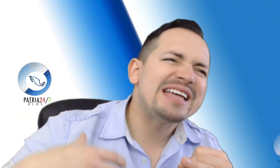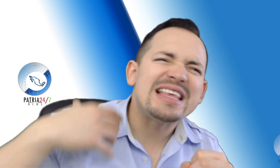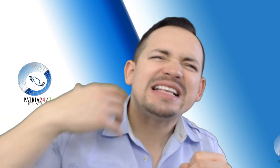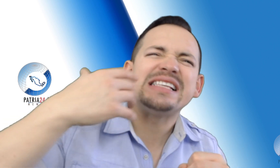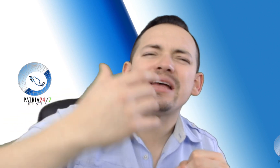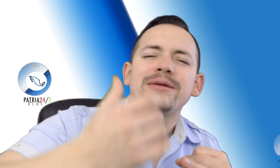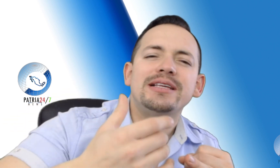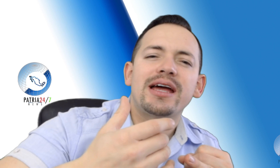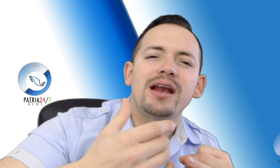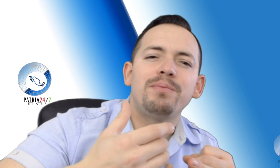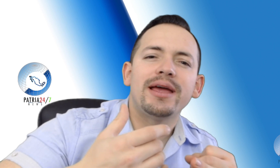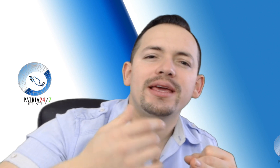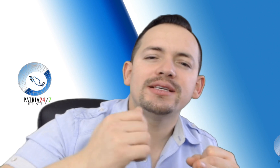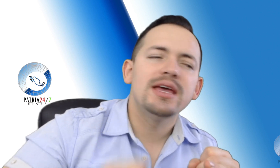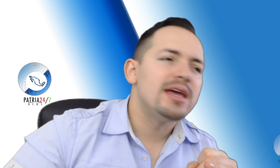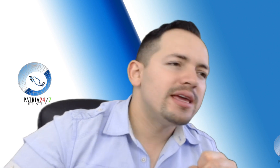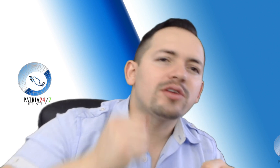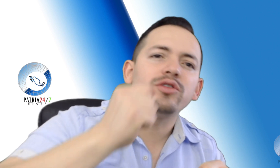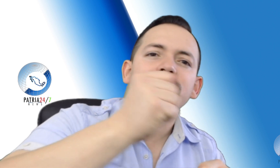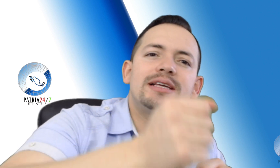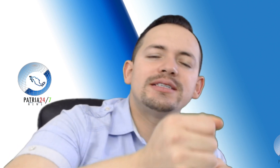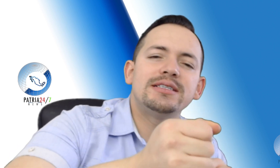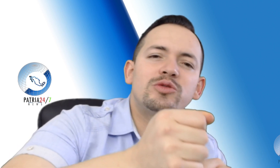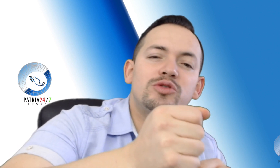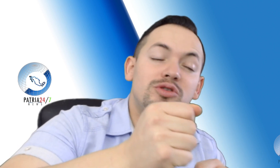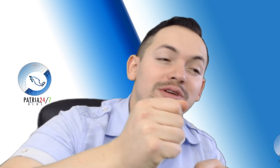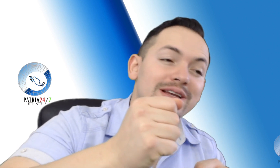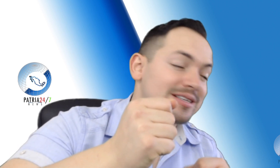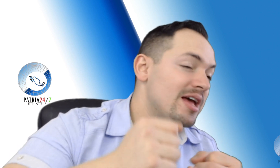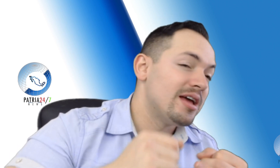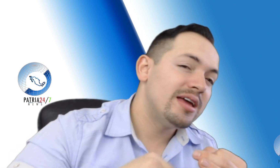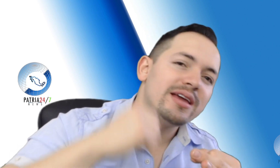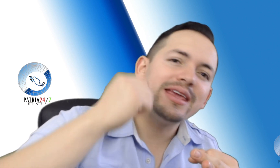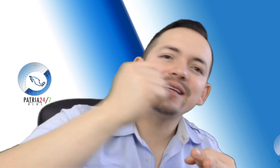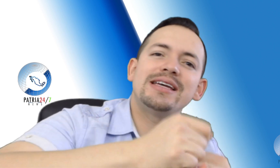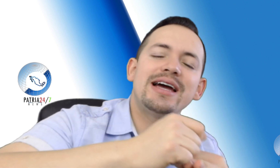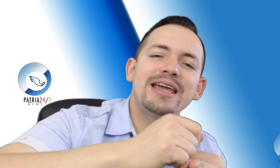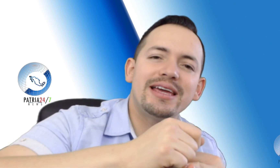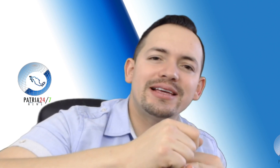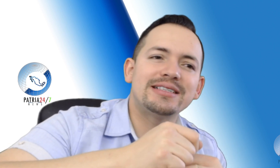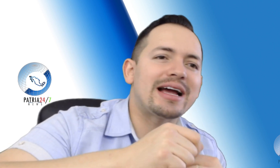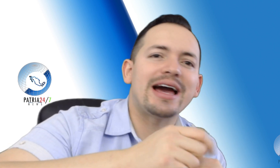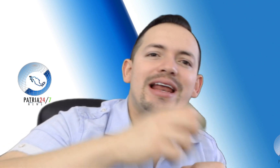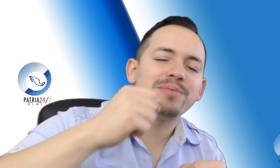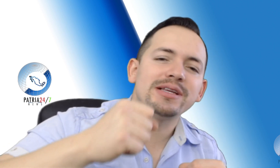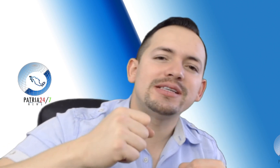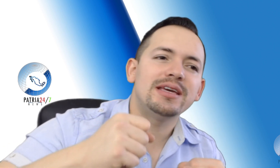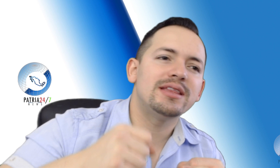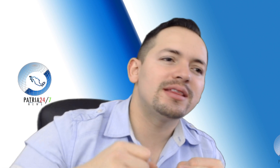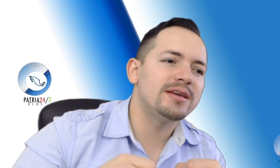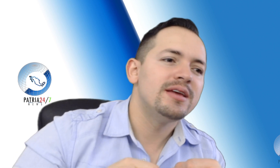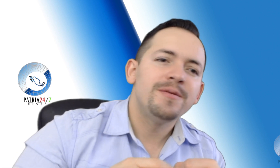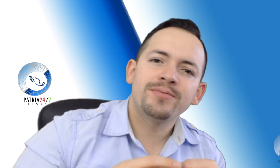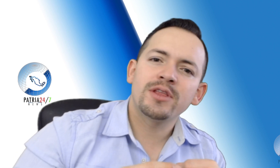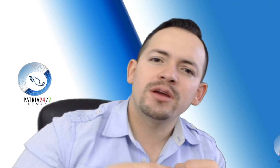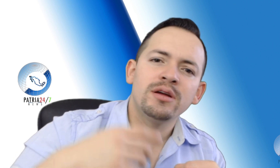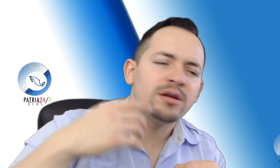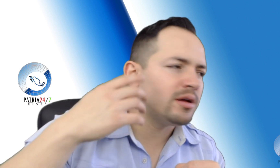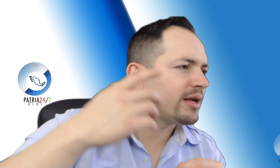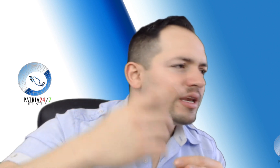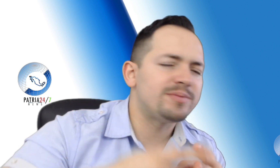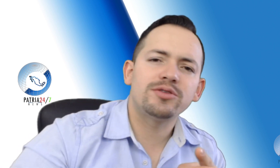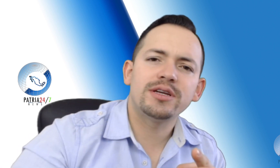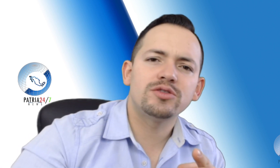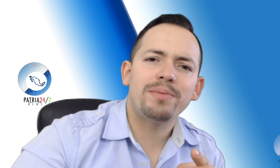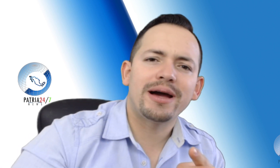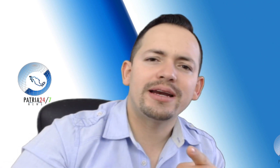ya sea desestabilizar al país, ir contra las instituciones, ya sea sacar al presidente,